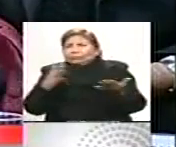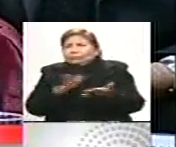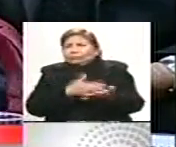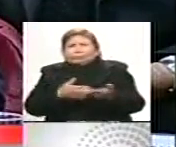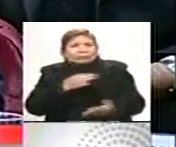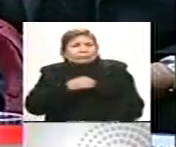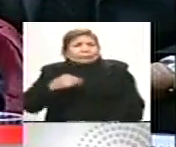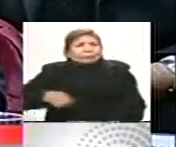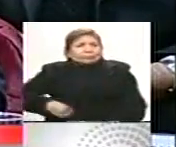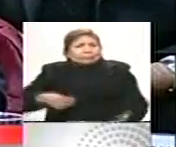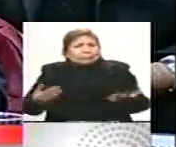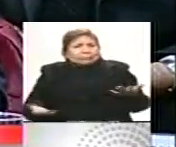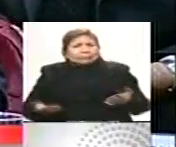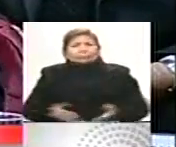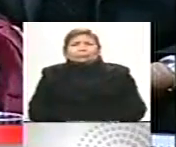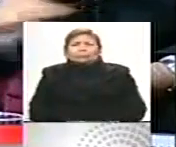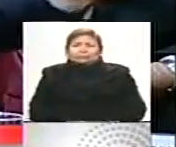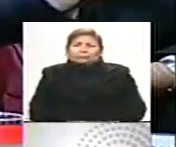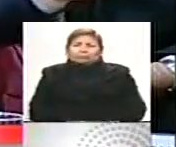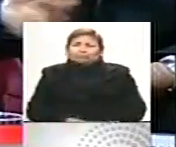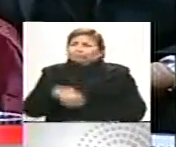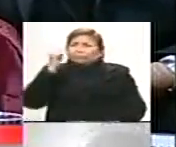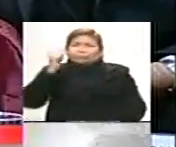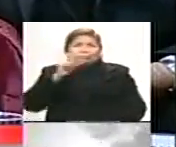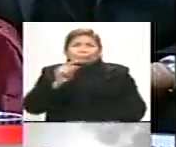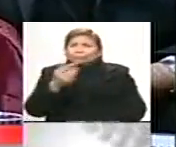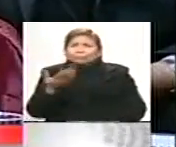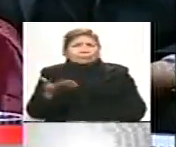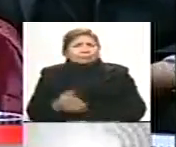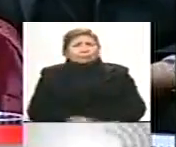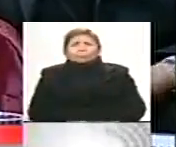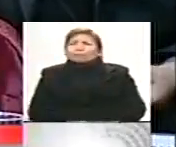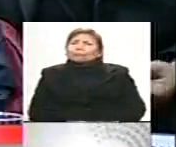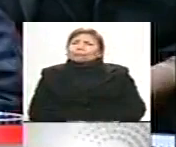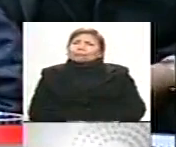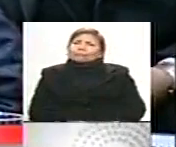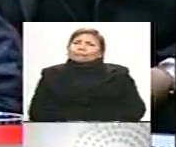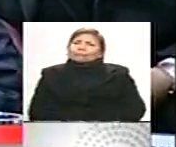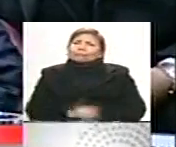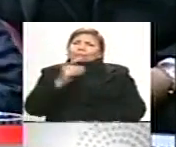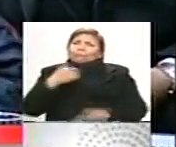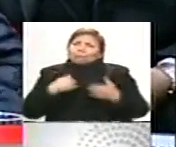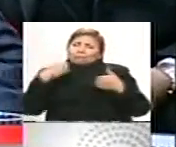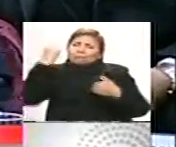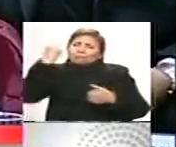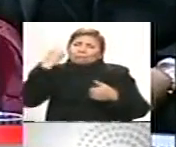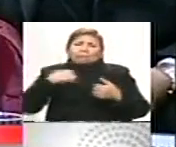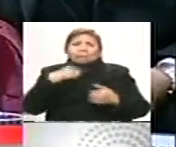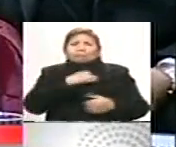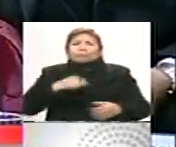ministro. Ese derecho no existe. Nadie puede decir yo tengo derecho a ser